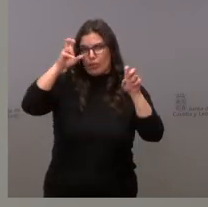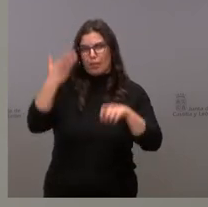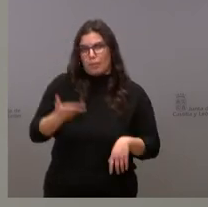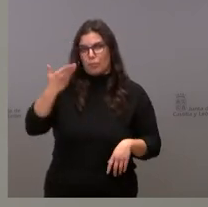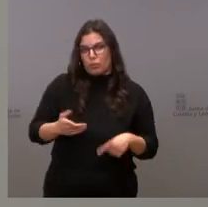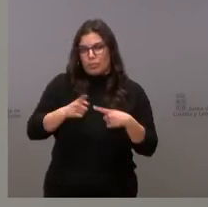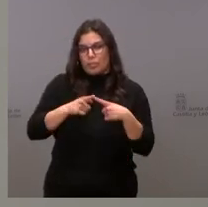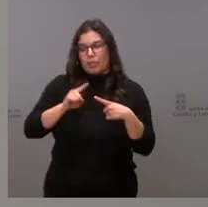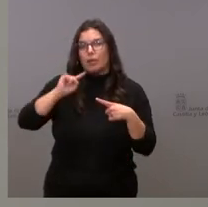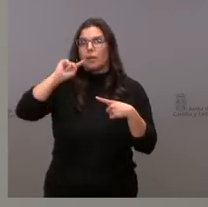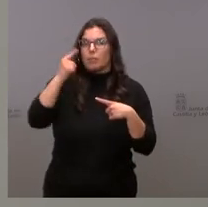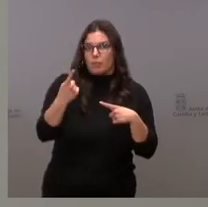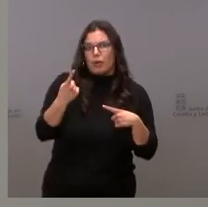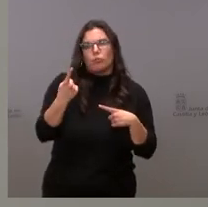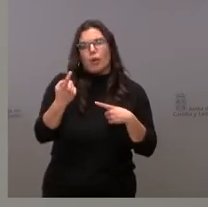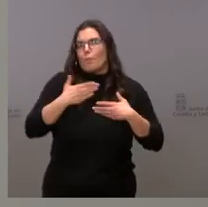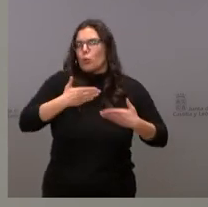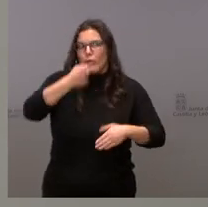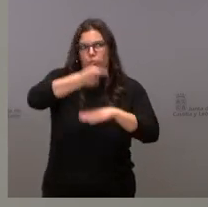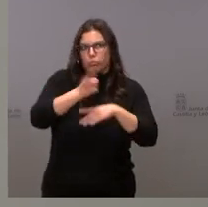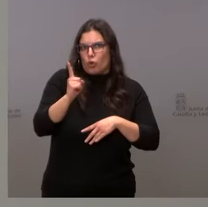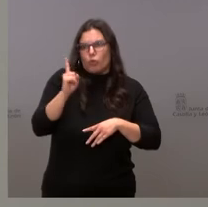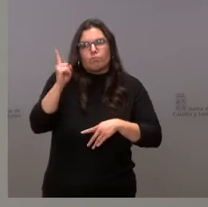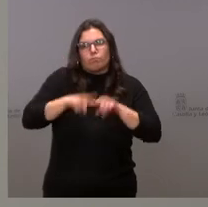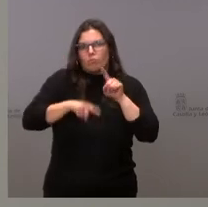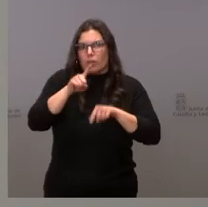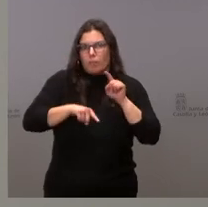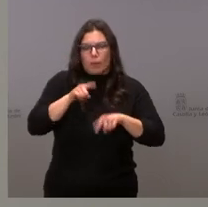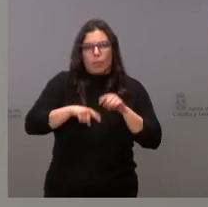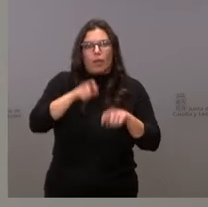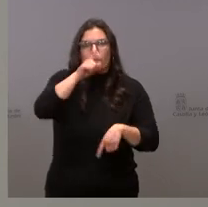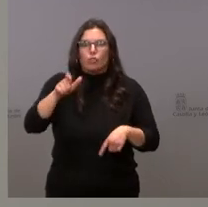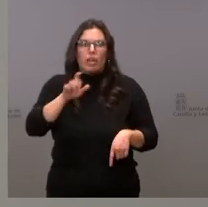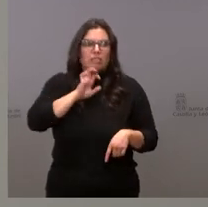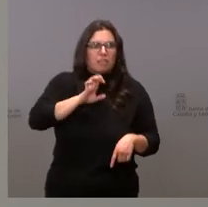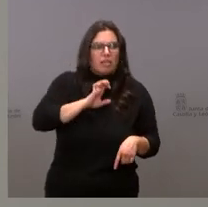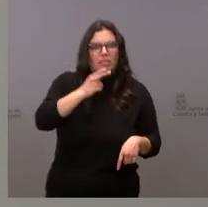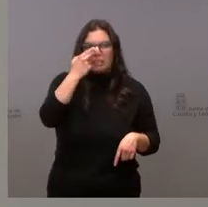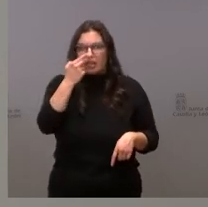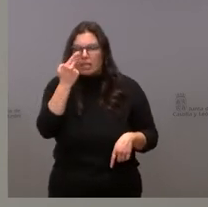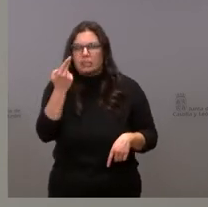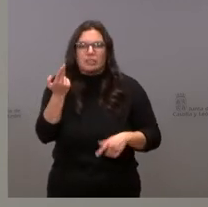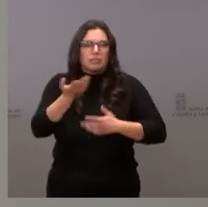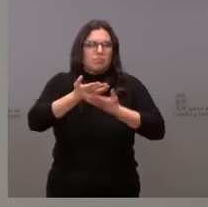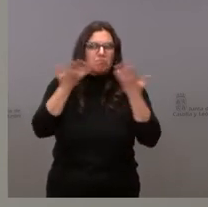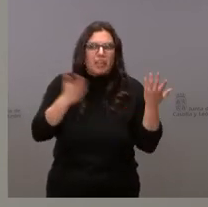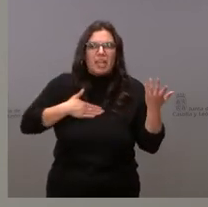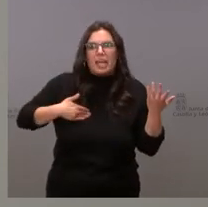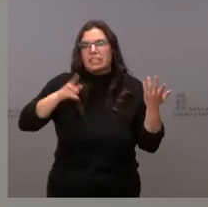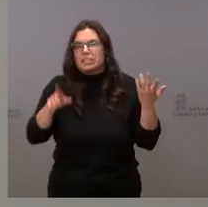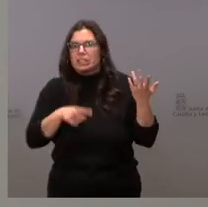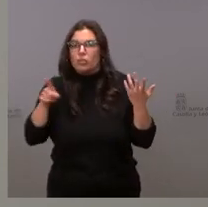valorar el primero con lugar el carácter voluntario es decir bueno pues entiendo que haya personas que les interese o que quieran profesionales que les interese o quieren hacerlo